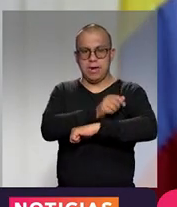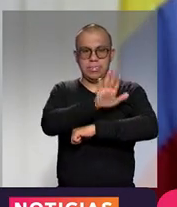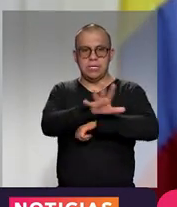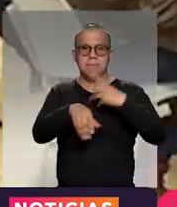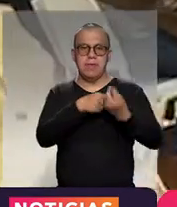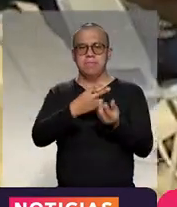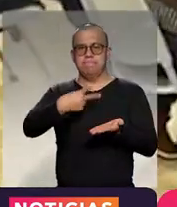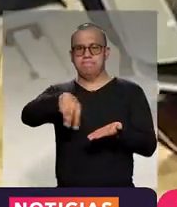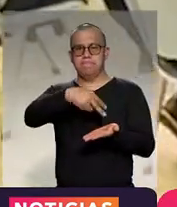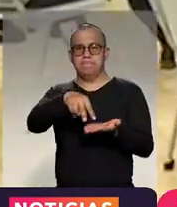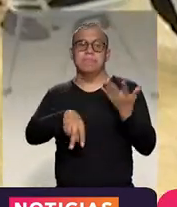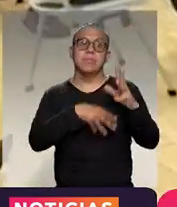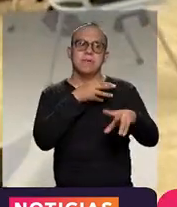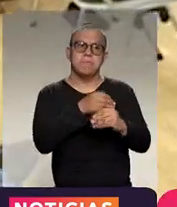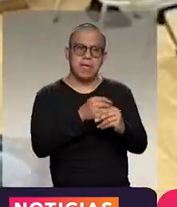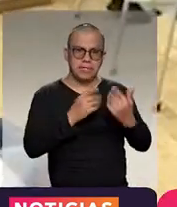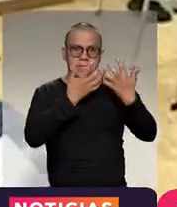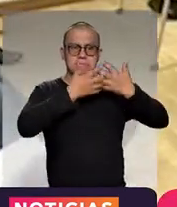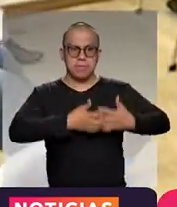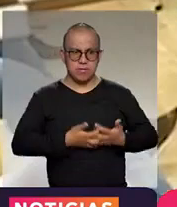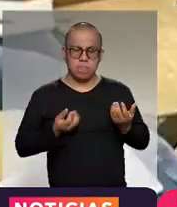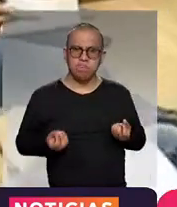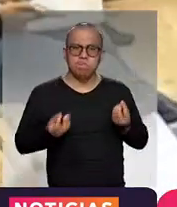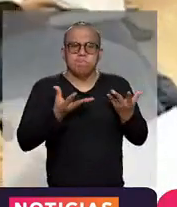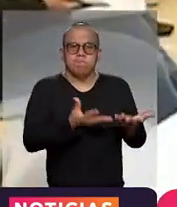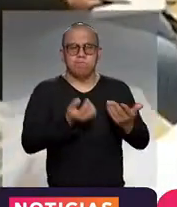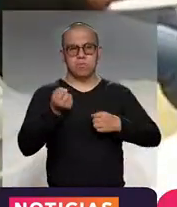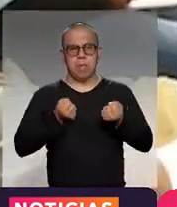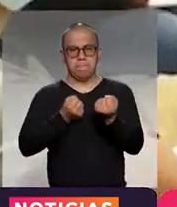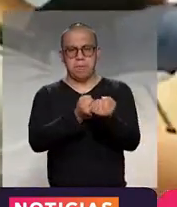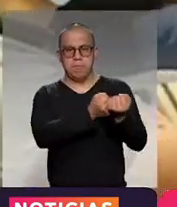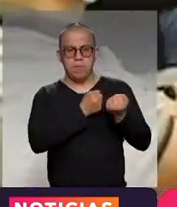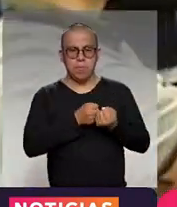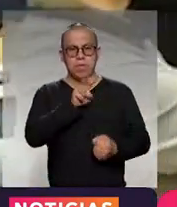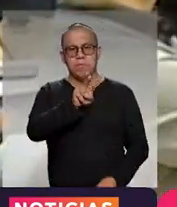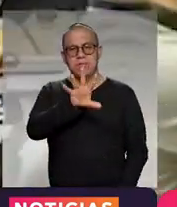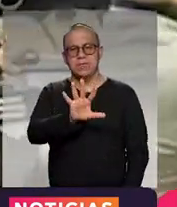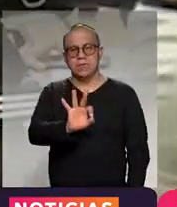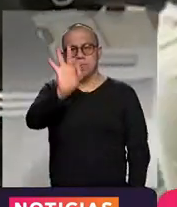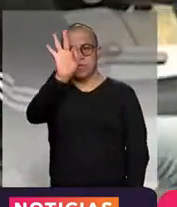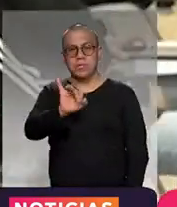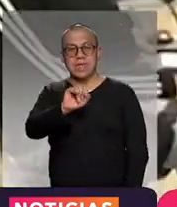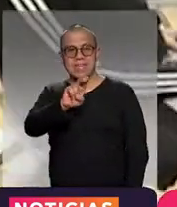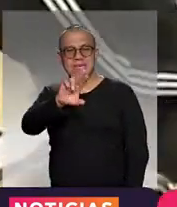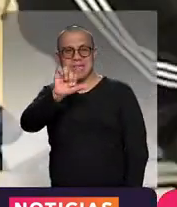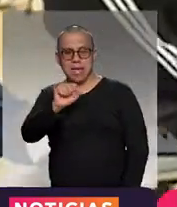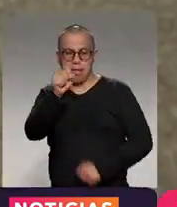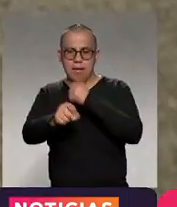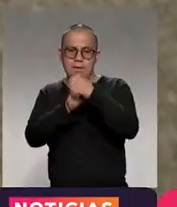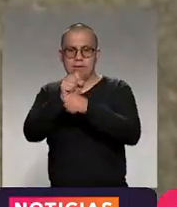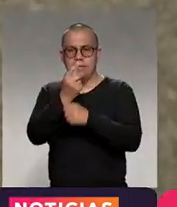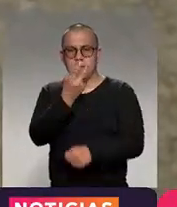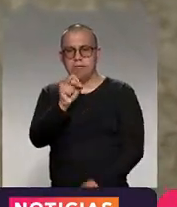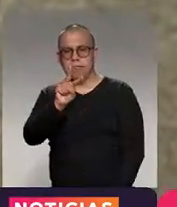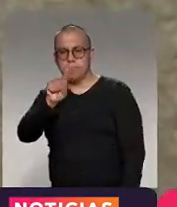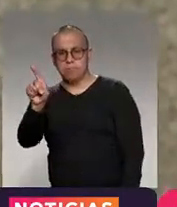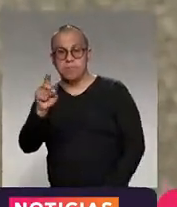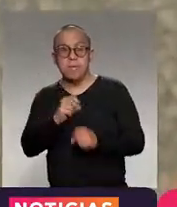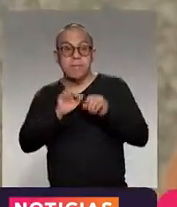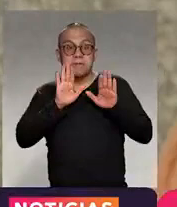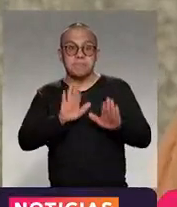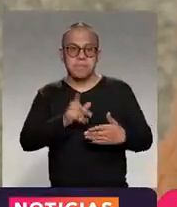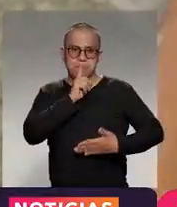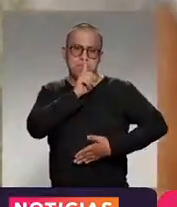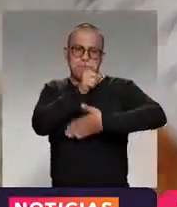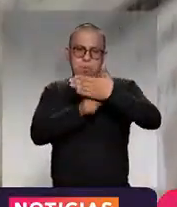las discotecas. Se acordó que los empresarios recibirán apoyo, como es el descuento del 25% del ICA durante el año 2021 y un congelamiento del